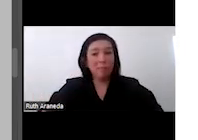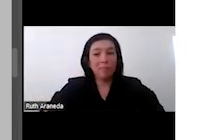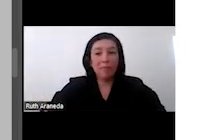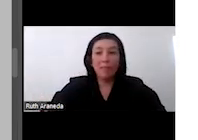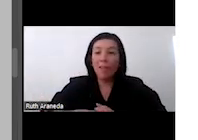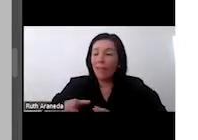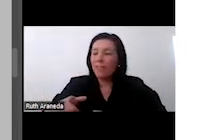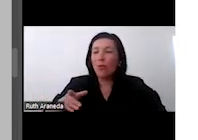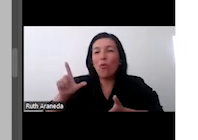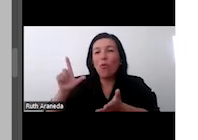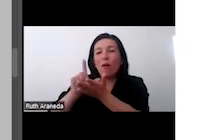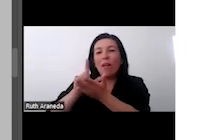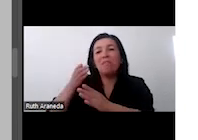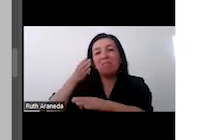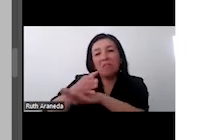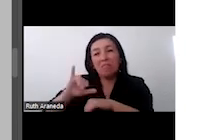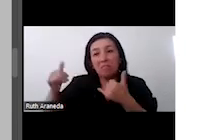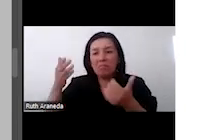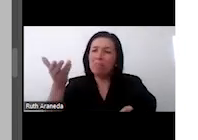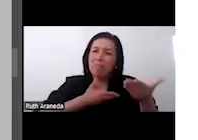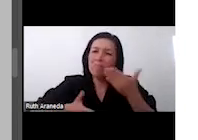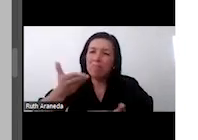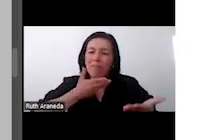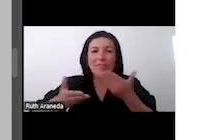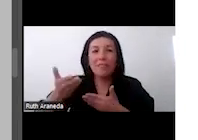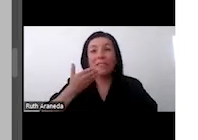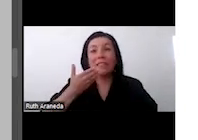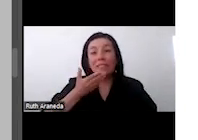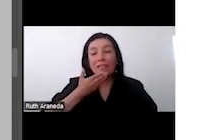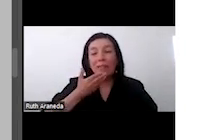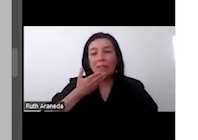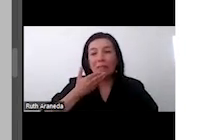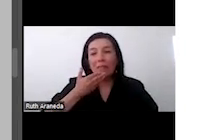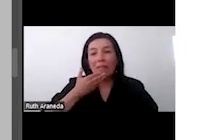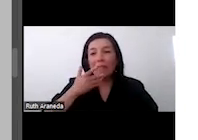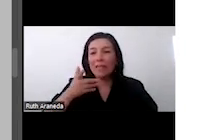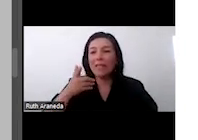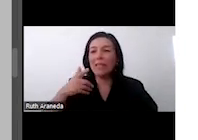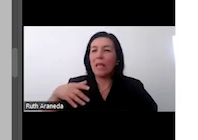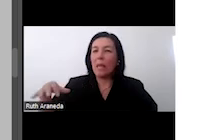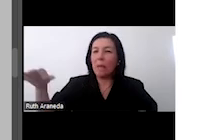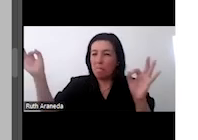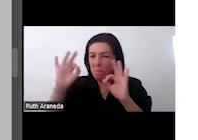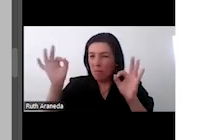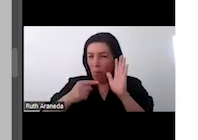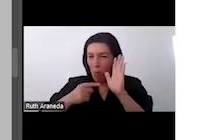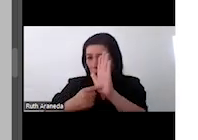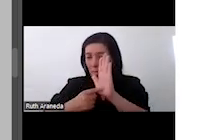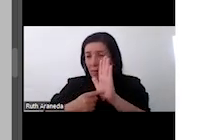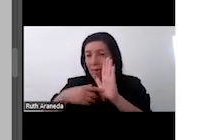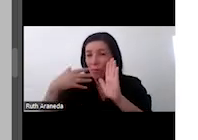un lugar de esparcimiento, de compartir, pero que a la vez se hace hincapié bueno, en lo básico, que